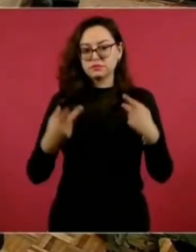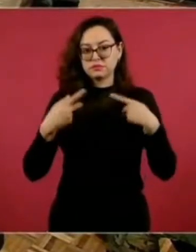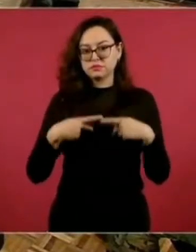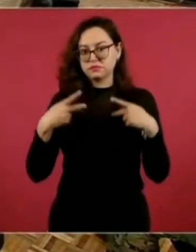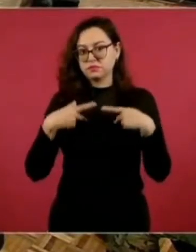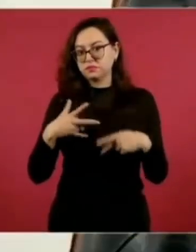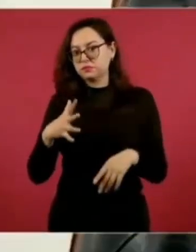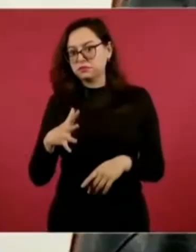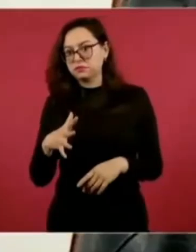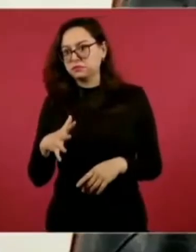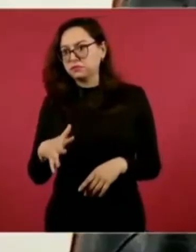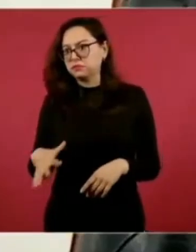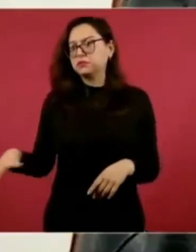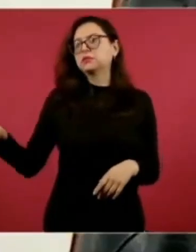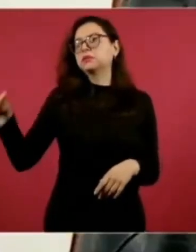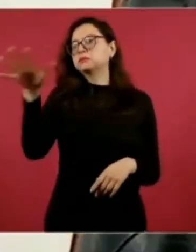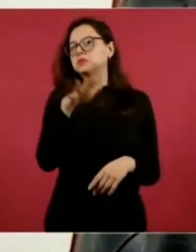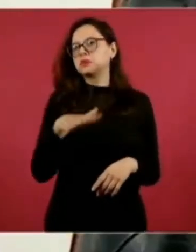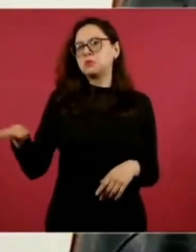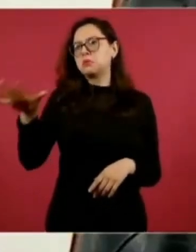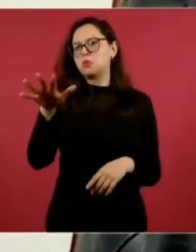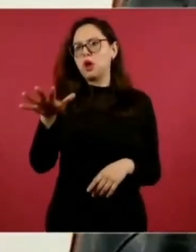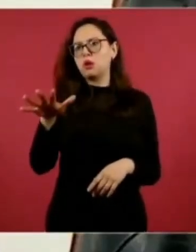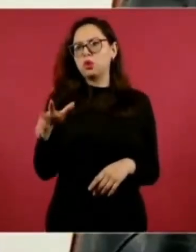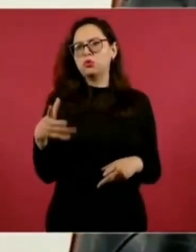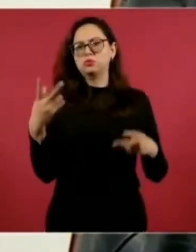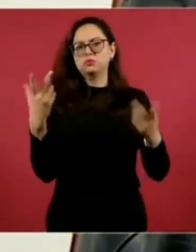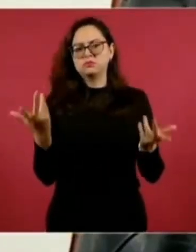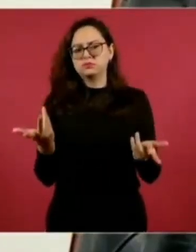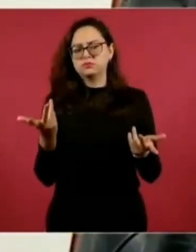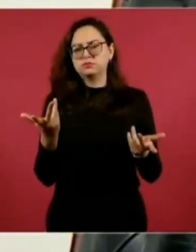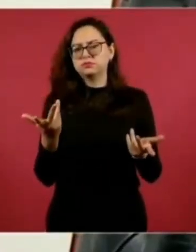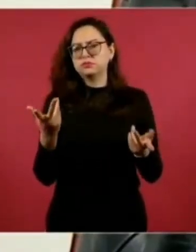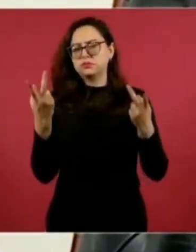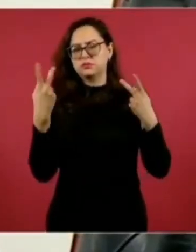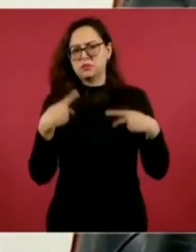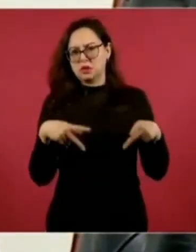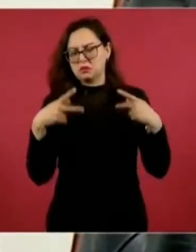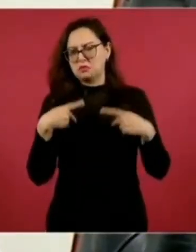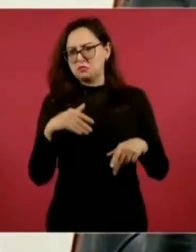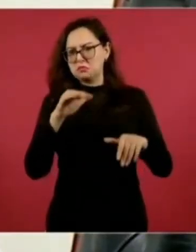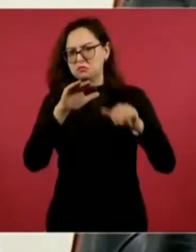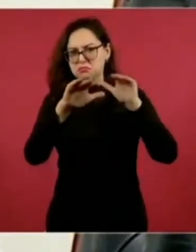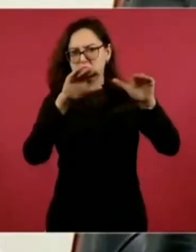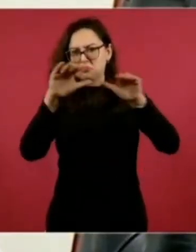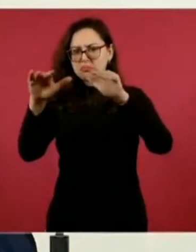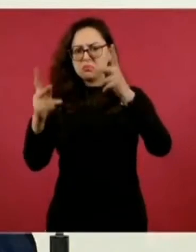la opinión que tiene el pueblo o la mayoría del pueblo